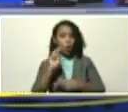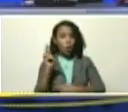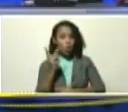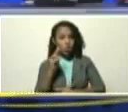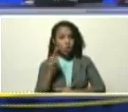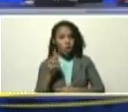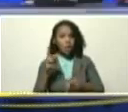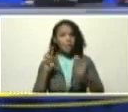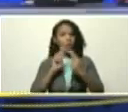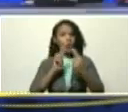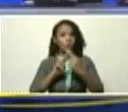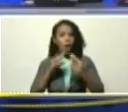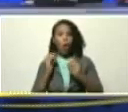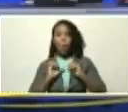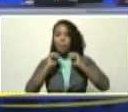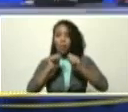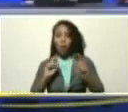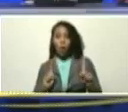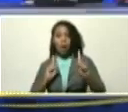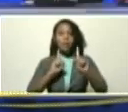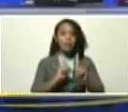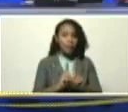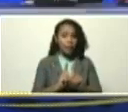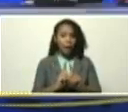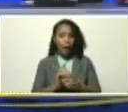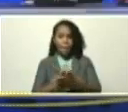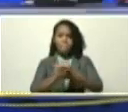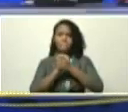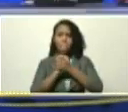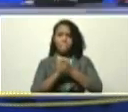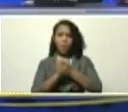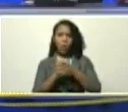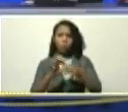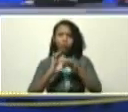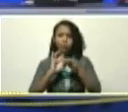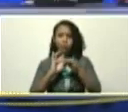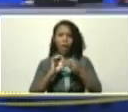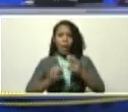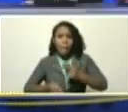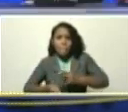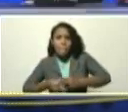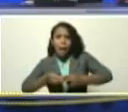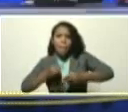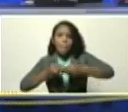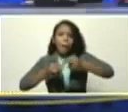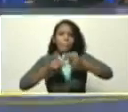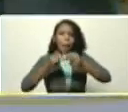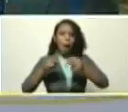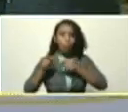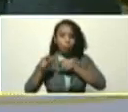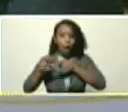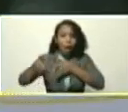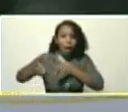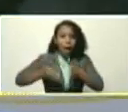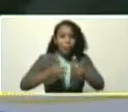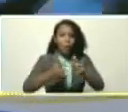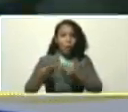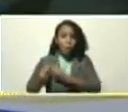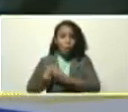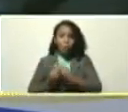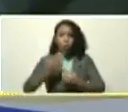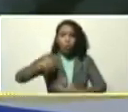comenzaran su acercamiento, su amistad, y construyeran este camino que hemos andado